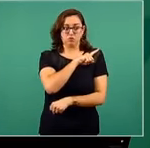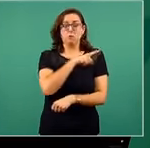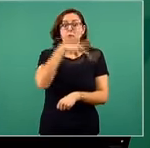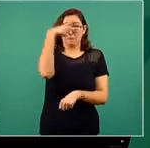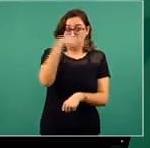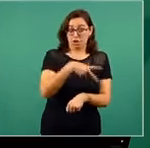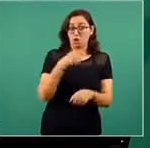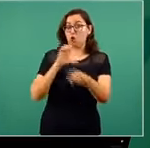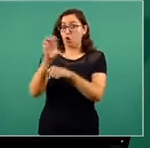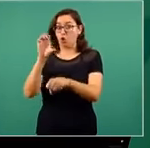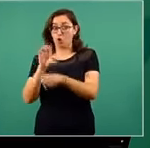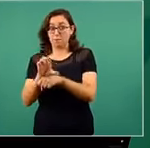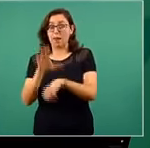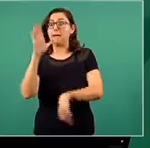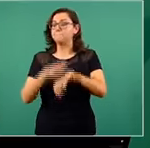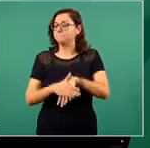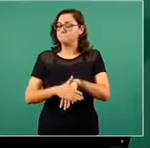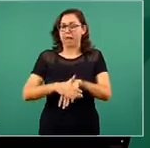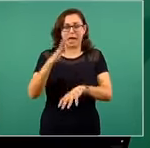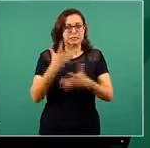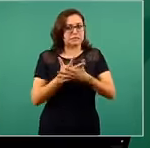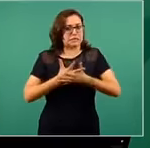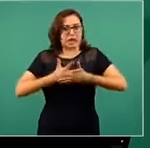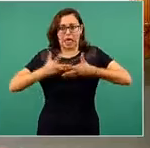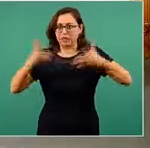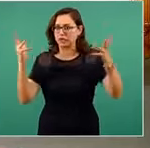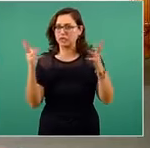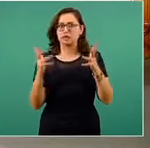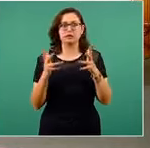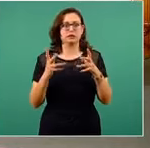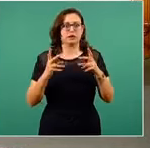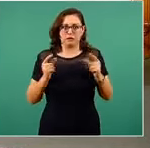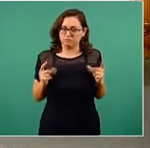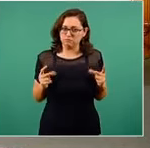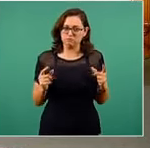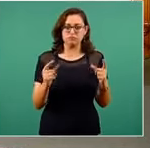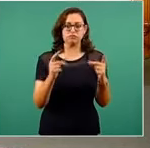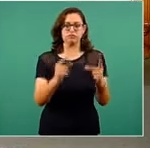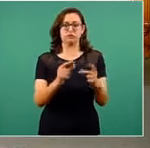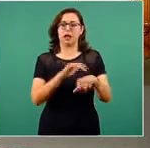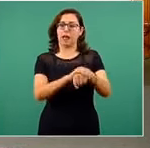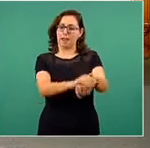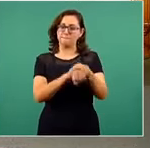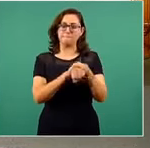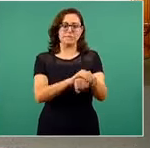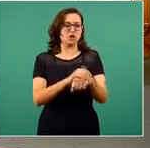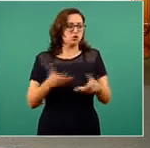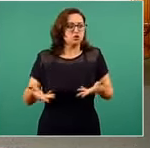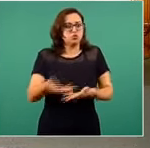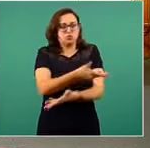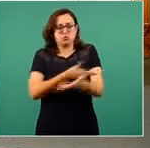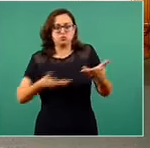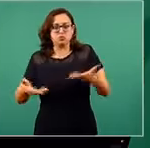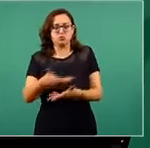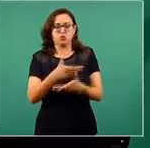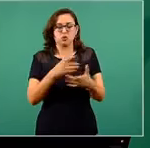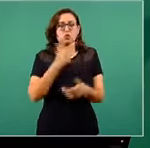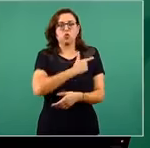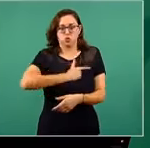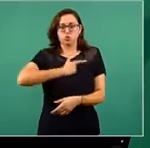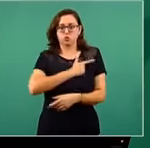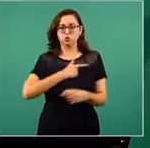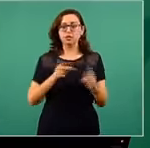estaban tanto en México como en Colombia y sus correspondientes secretarios de salud, que eran muy amigos y tenían la misma perspectiva.